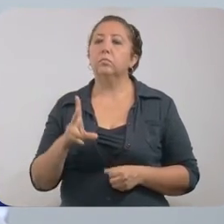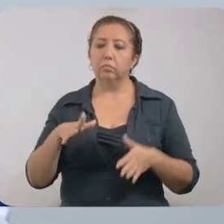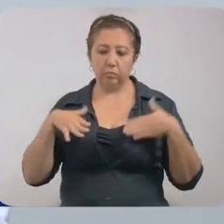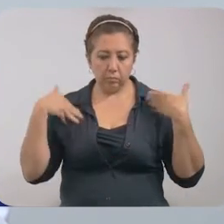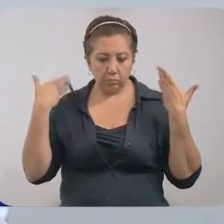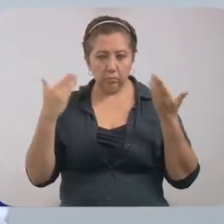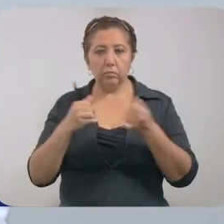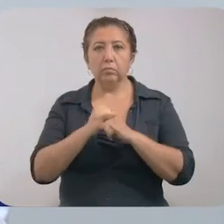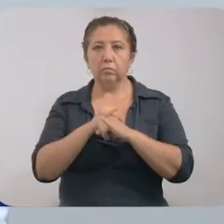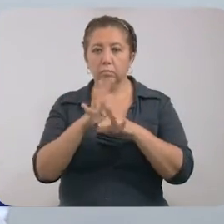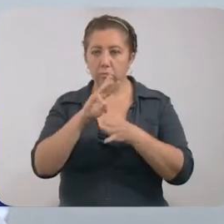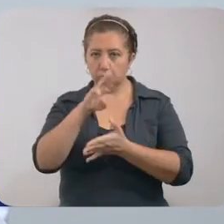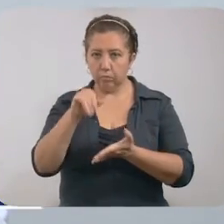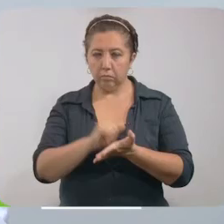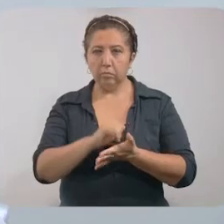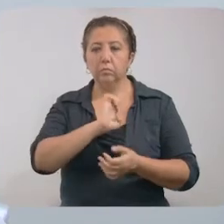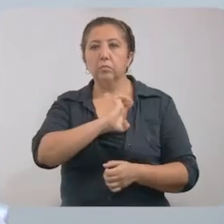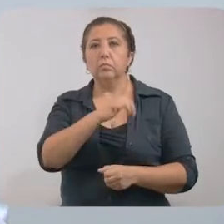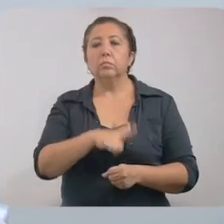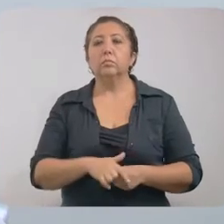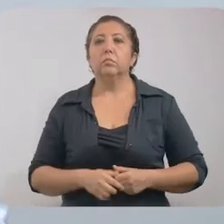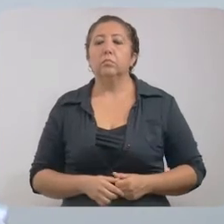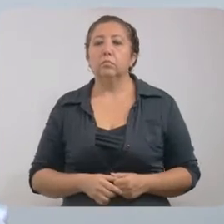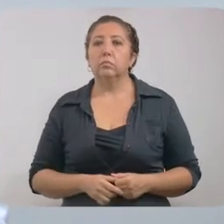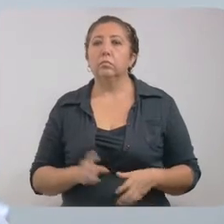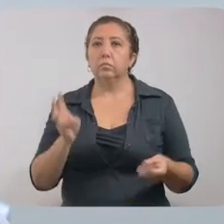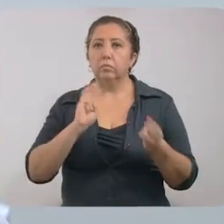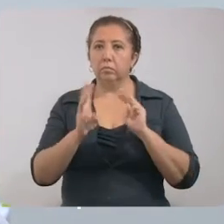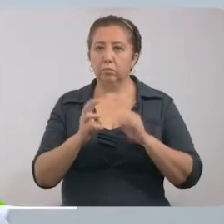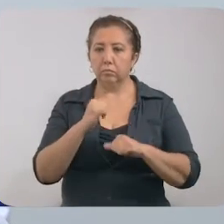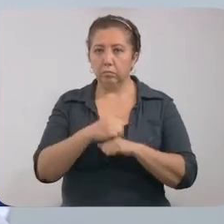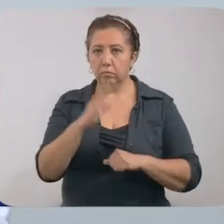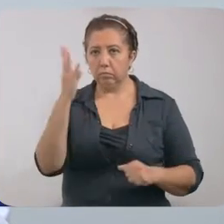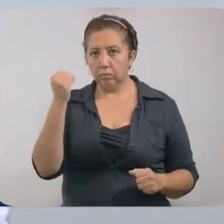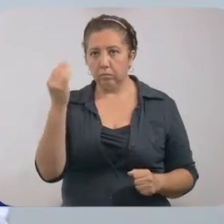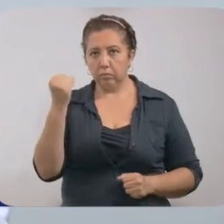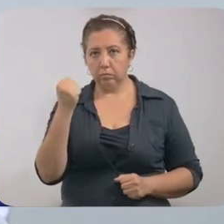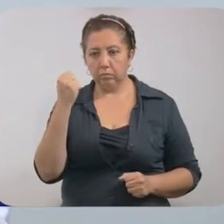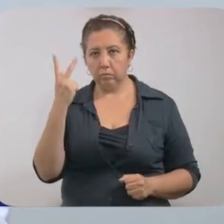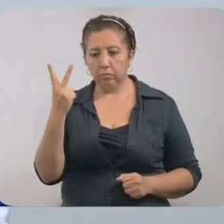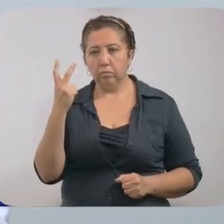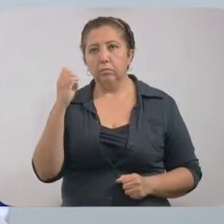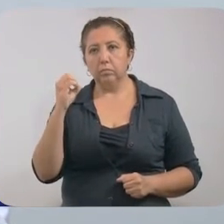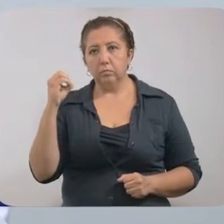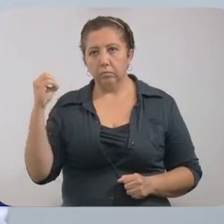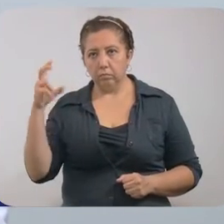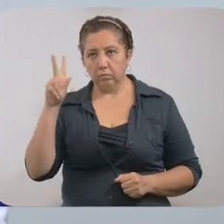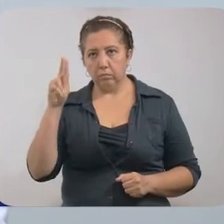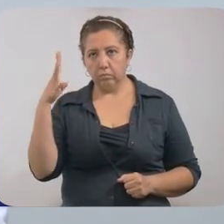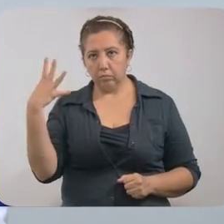coronavirus.yucatan.gob.mx también ofrece información en maya y en español. El chat de WhatsApp en el número